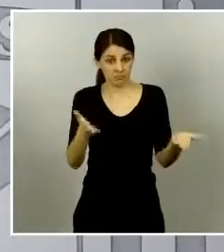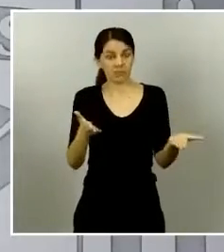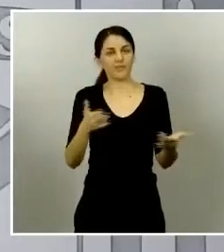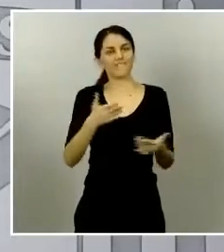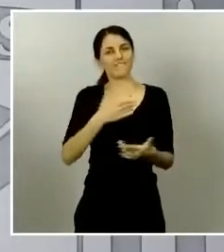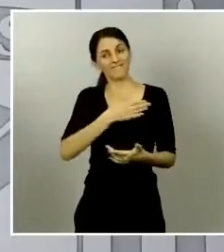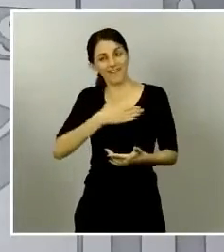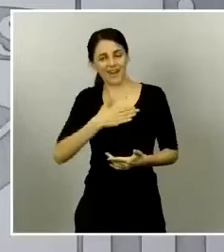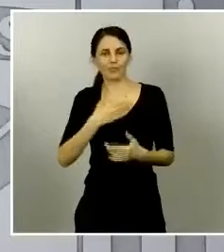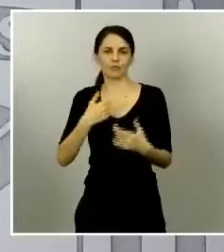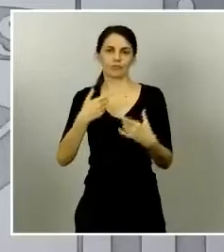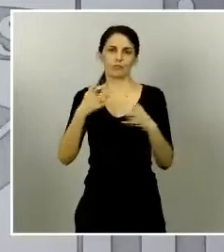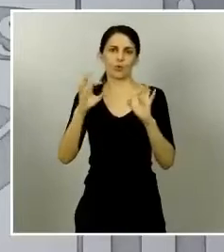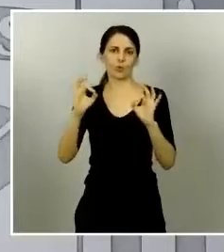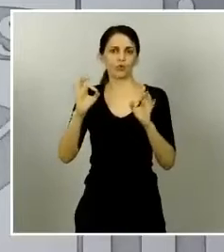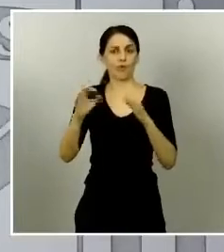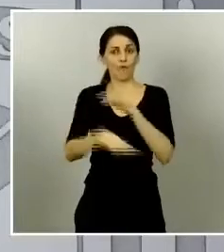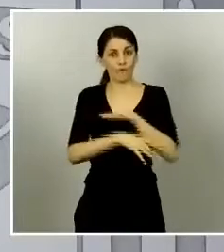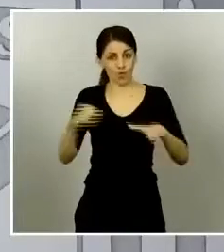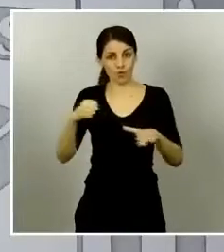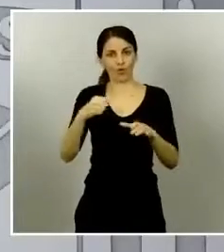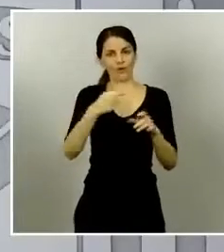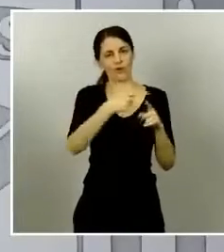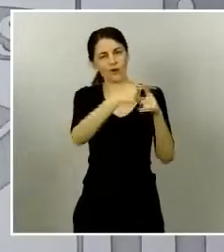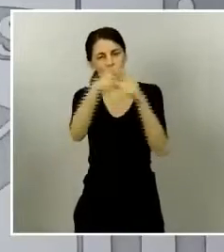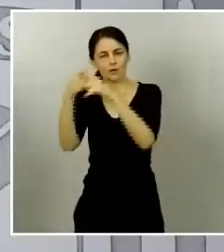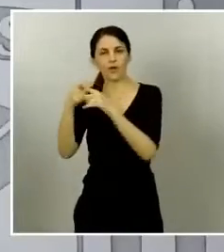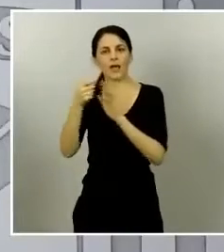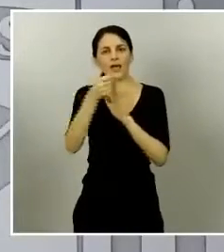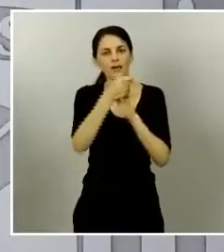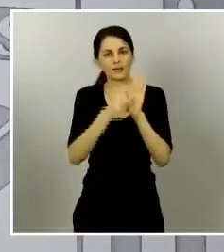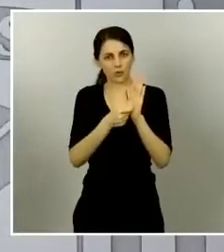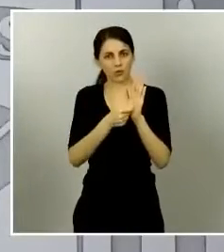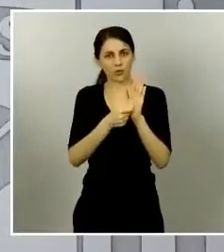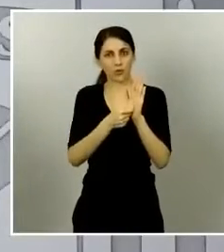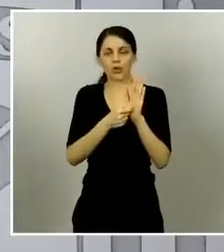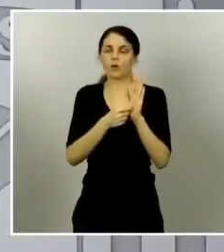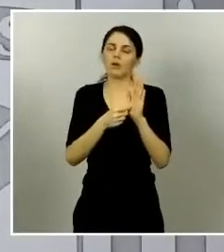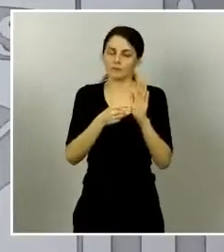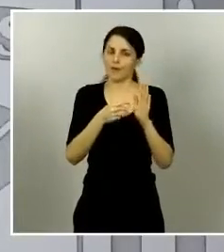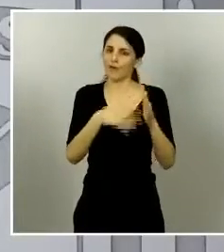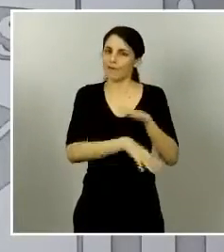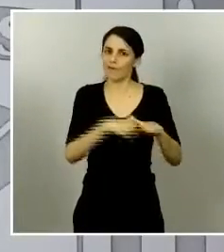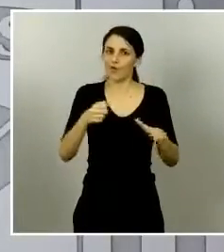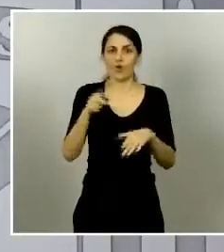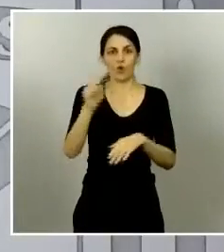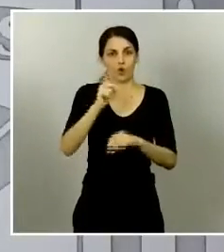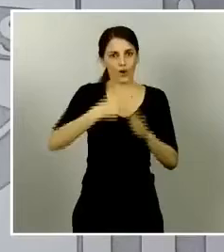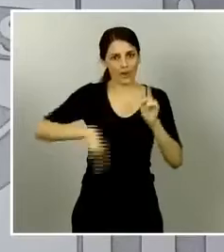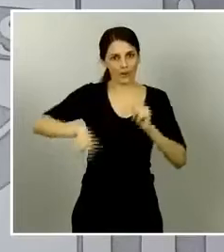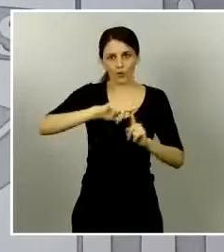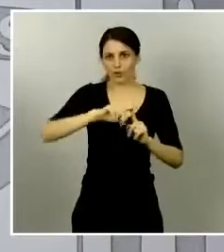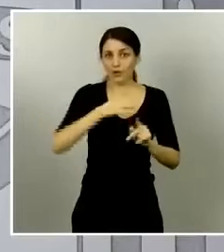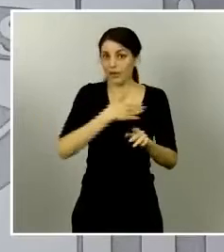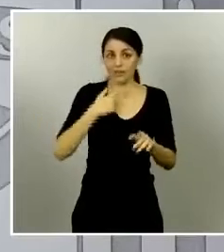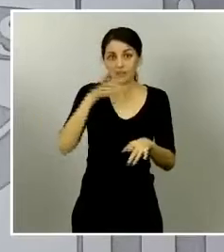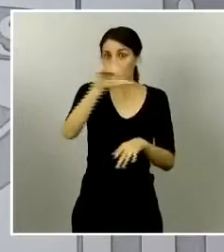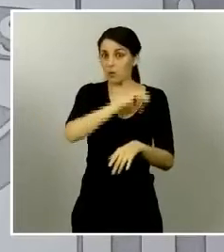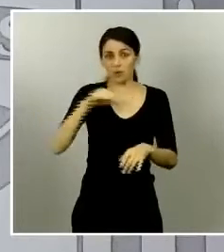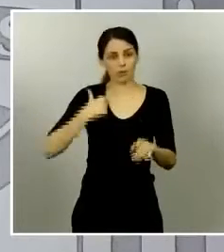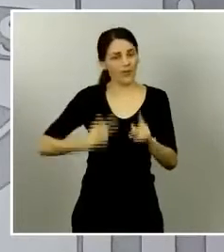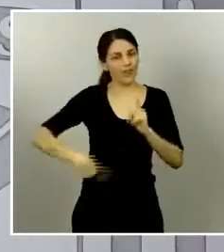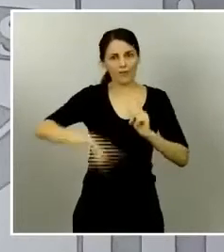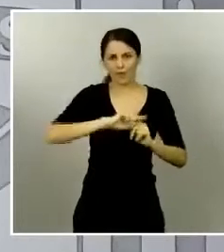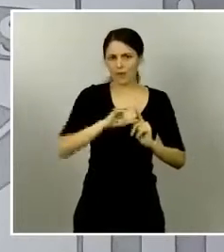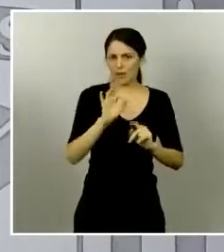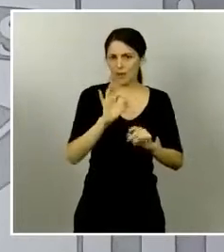trabajadores. Pues siguiendo este camino, de la misma forma, queremos que los criterios de reparto de este fondo no reembolsable, repetimos